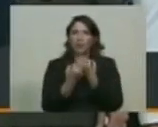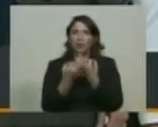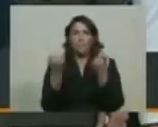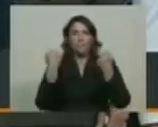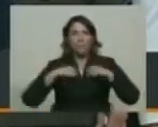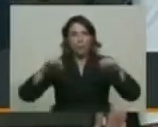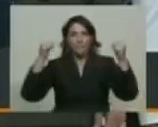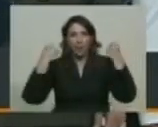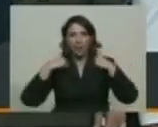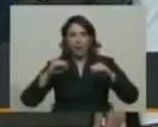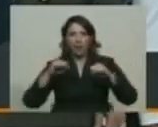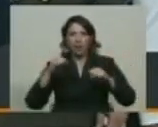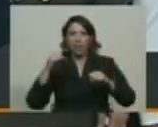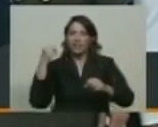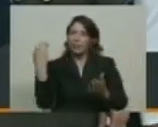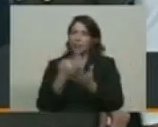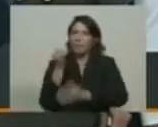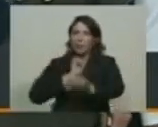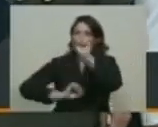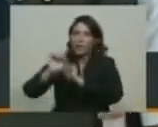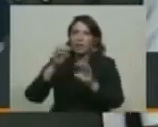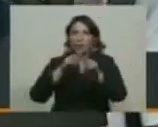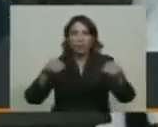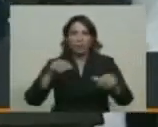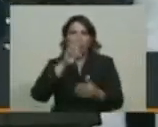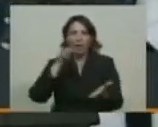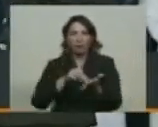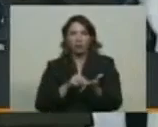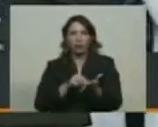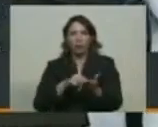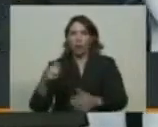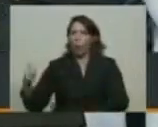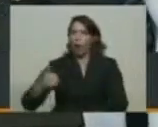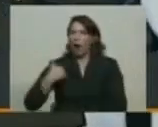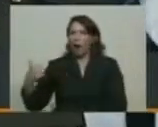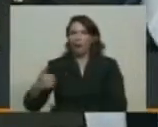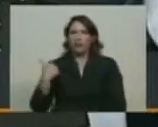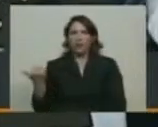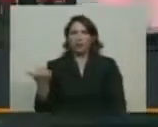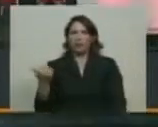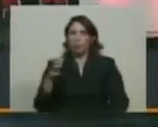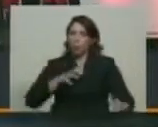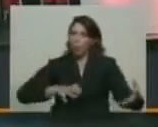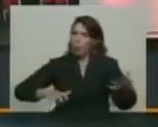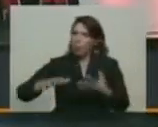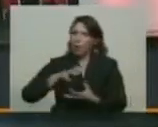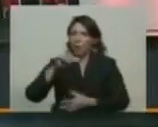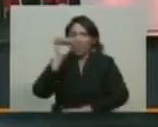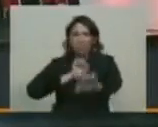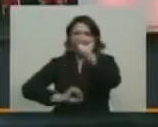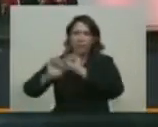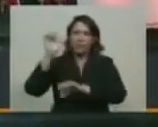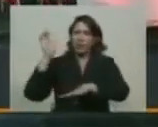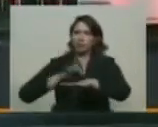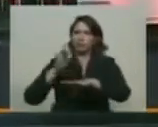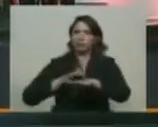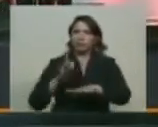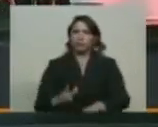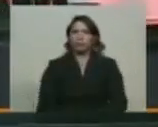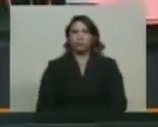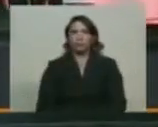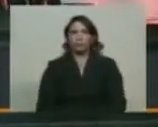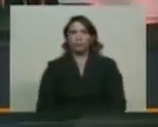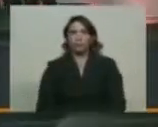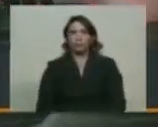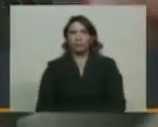preparada para defender el territorio nacional en cualquier condición que nos toque defenderlo, en